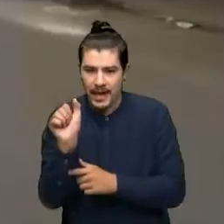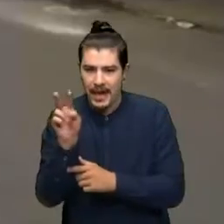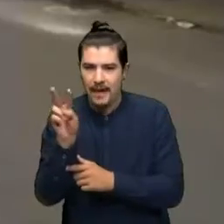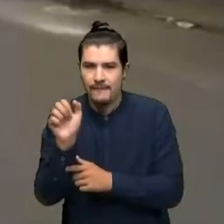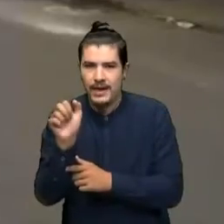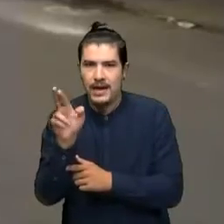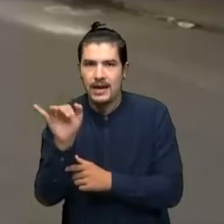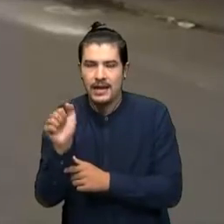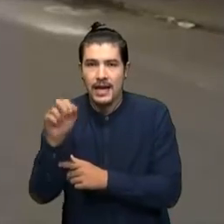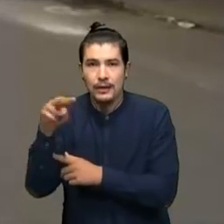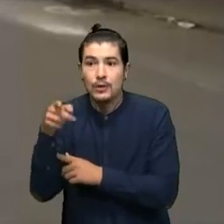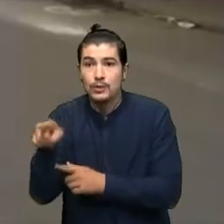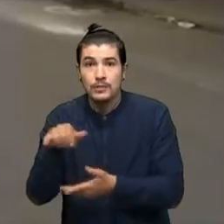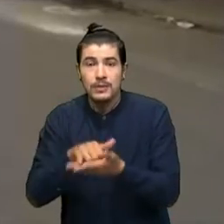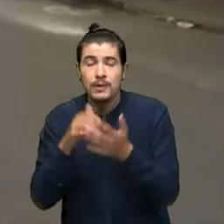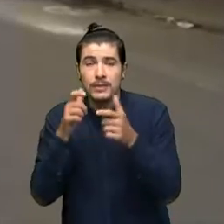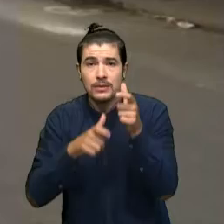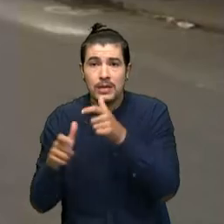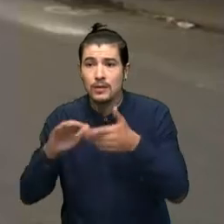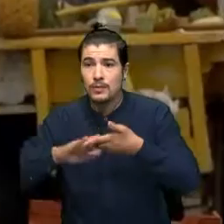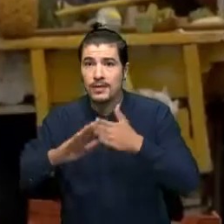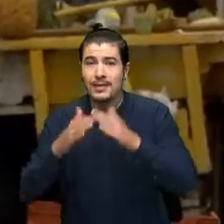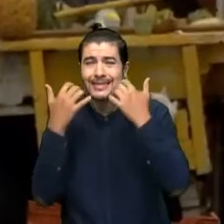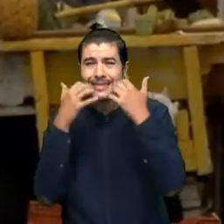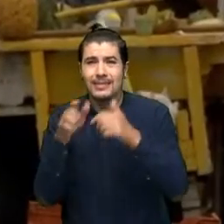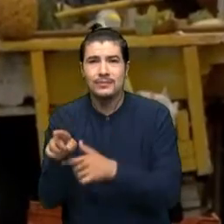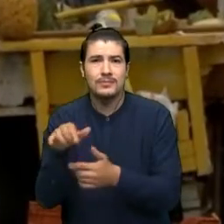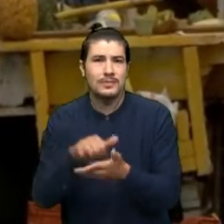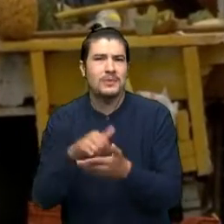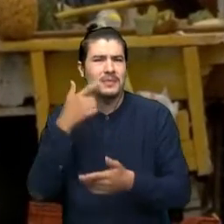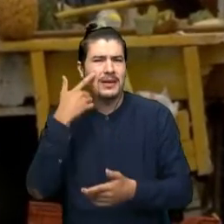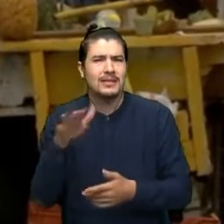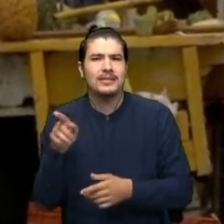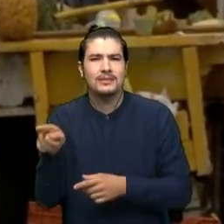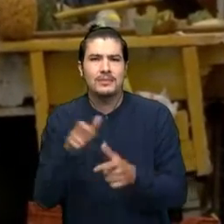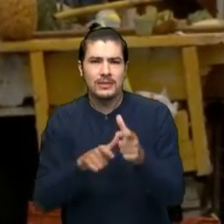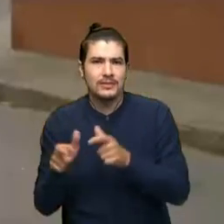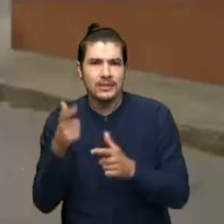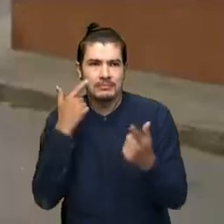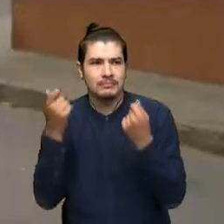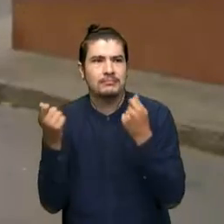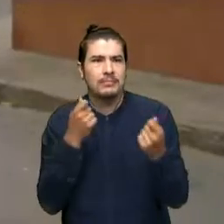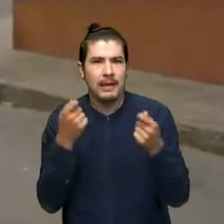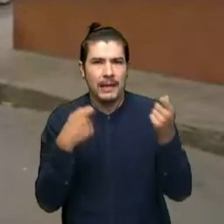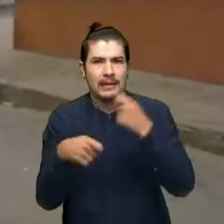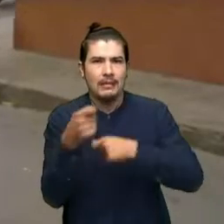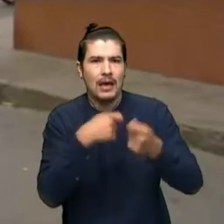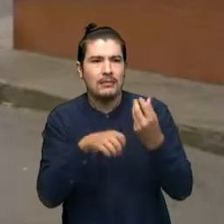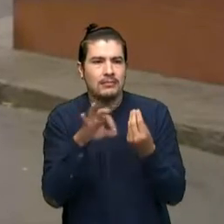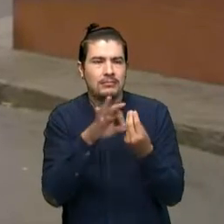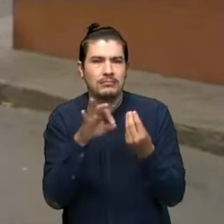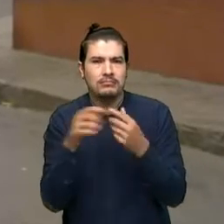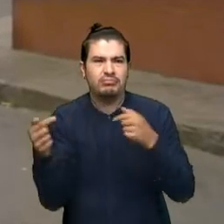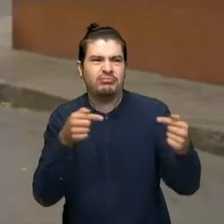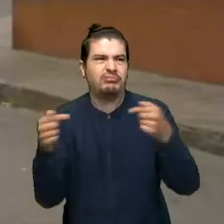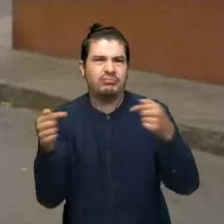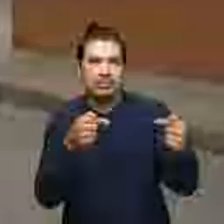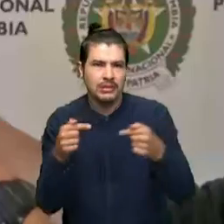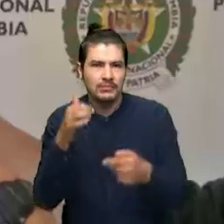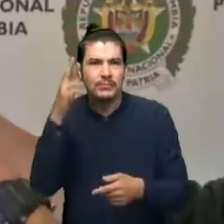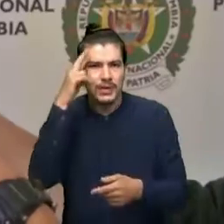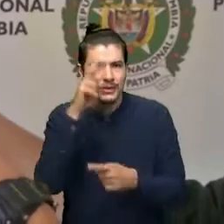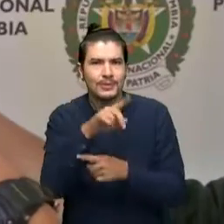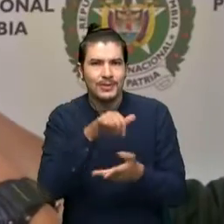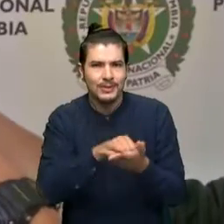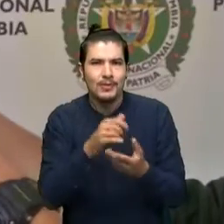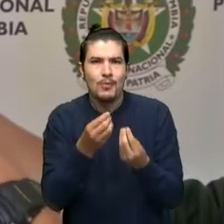existe miedo entre sus habitantes. Allí, al parecer, pandillas se disputan el dominio de la zona por la venta de estupefacientes.